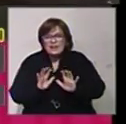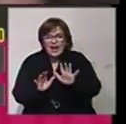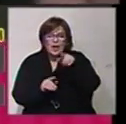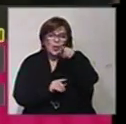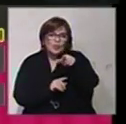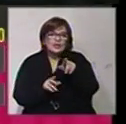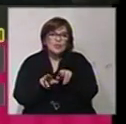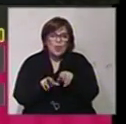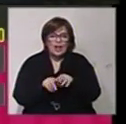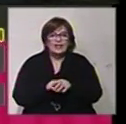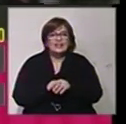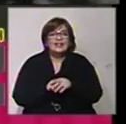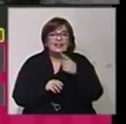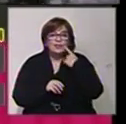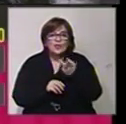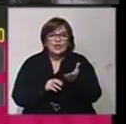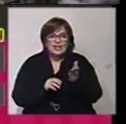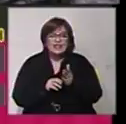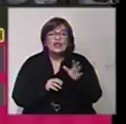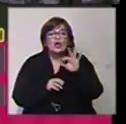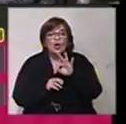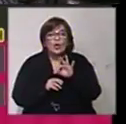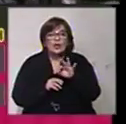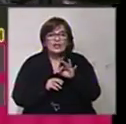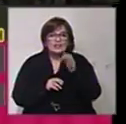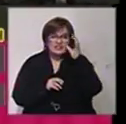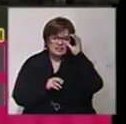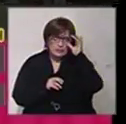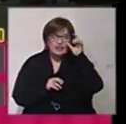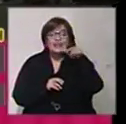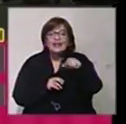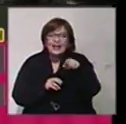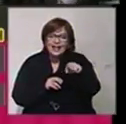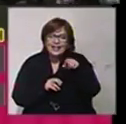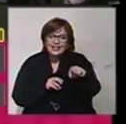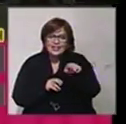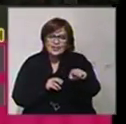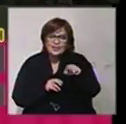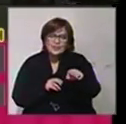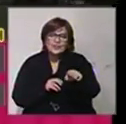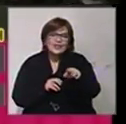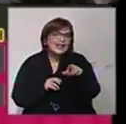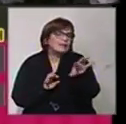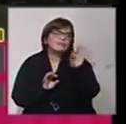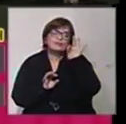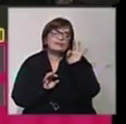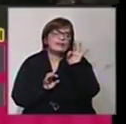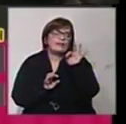ejemplo, para mostrar, o puedes arrimármelo, Marcelo, ahí va. Esto sería algo así como el plato que Bourdain te